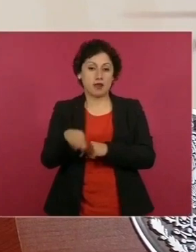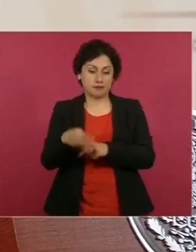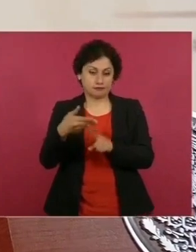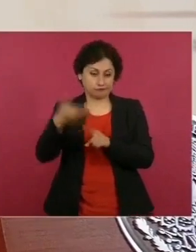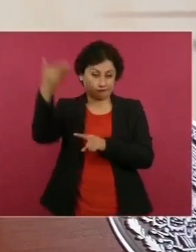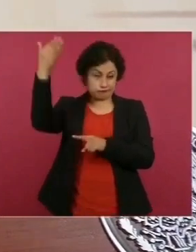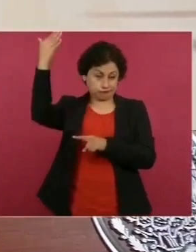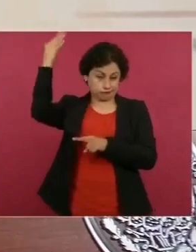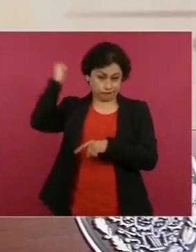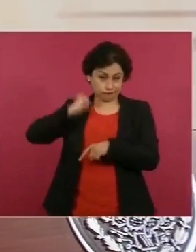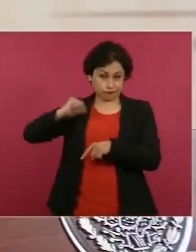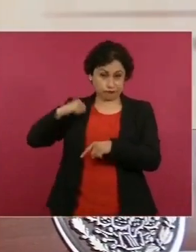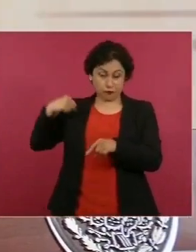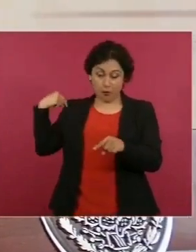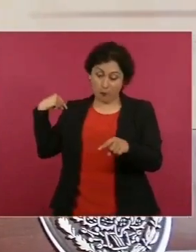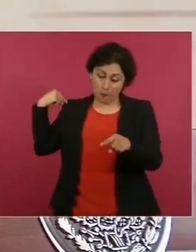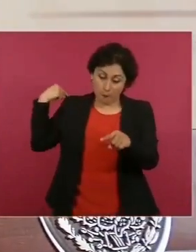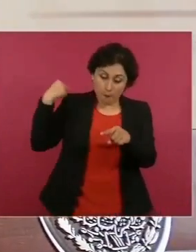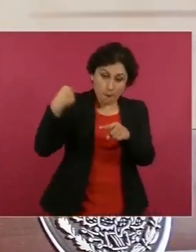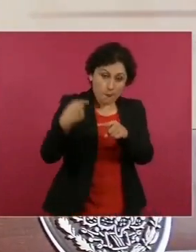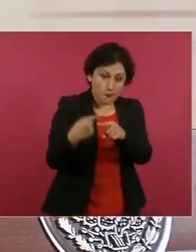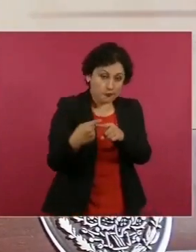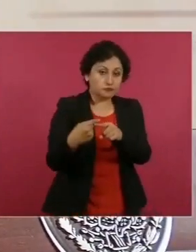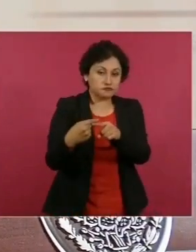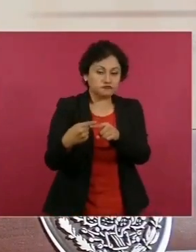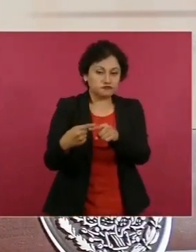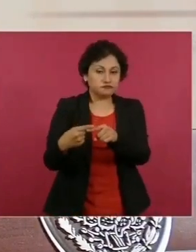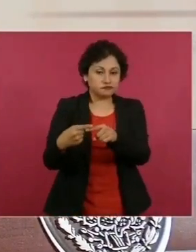hasta lo que se pueda,